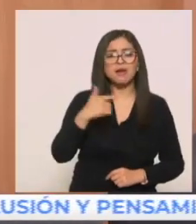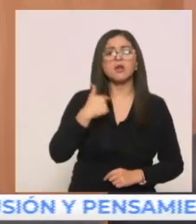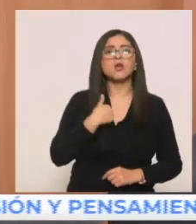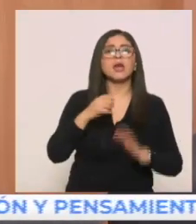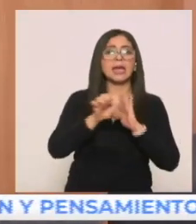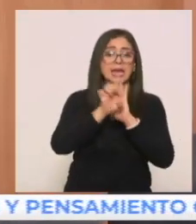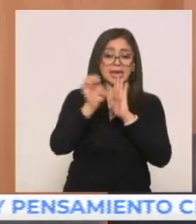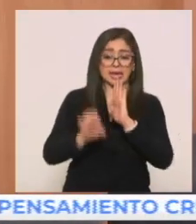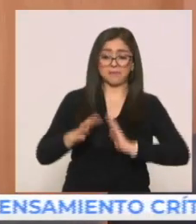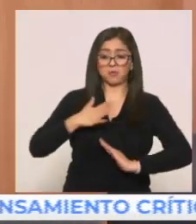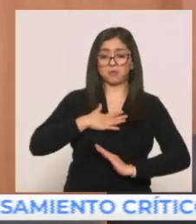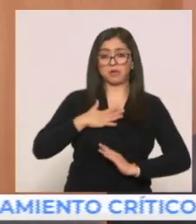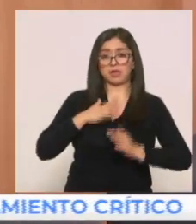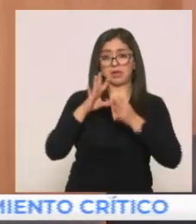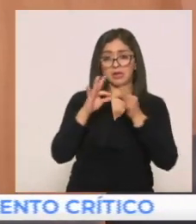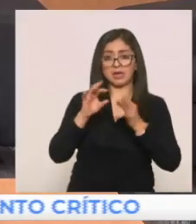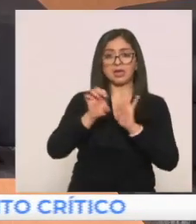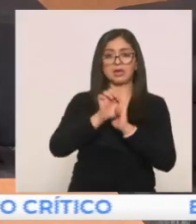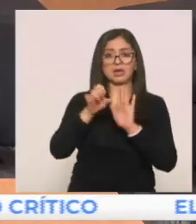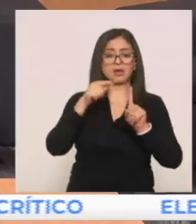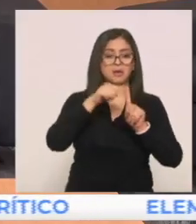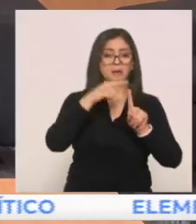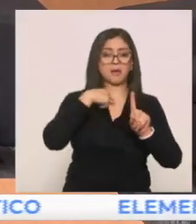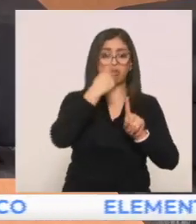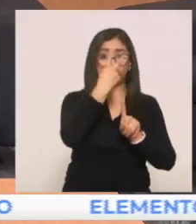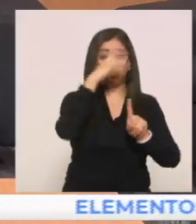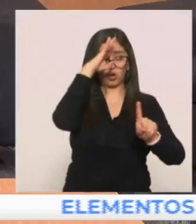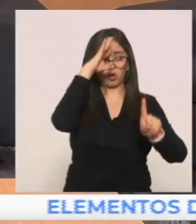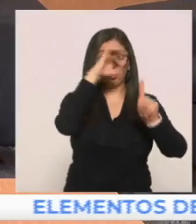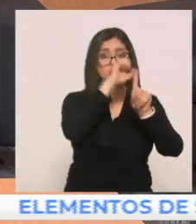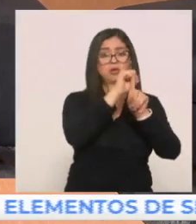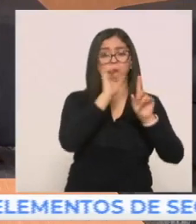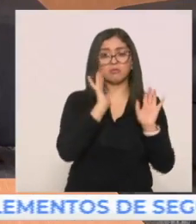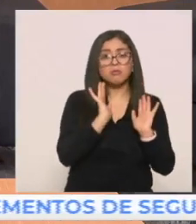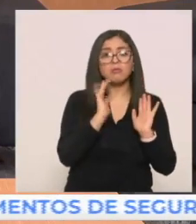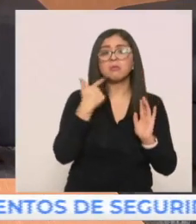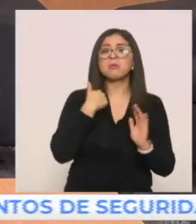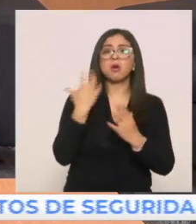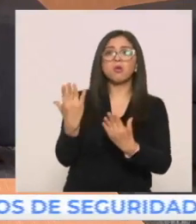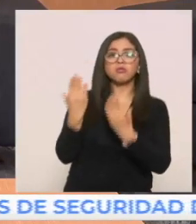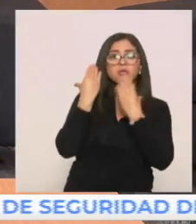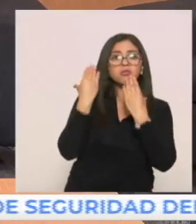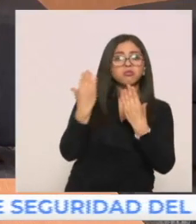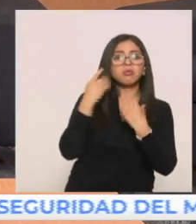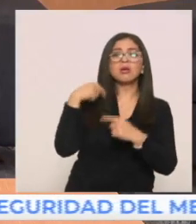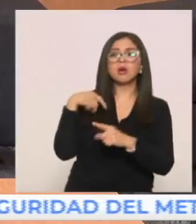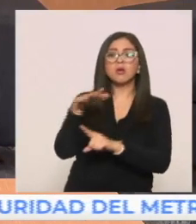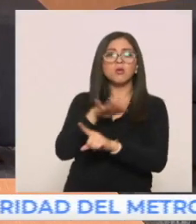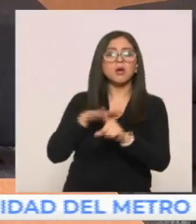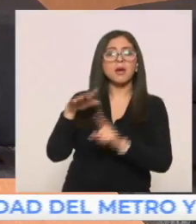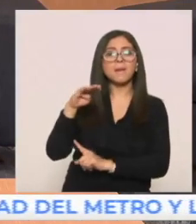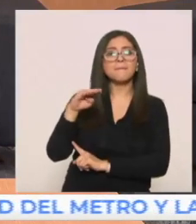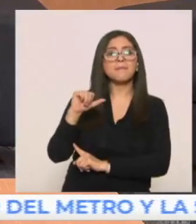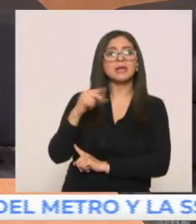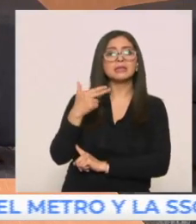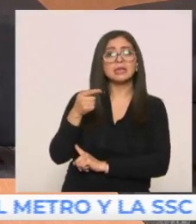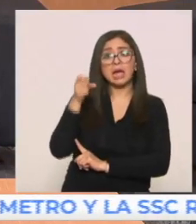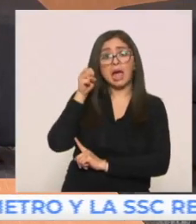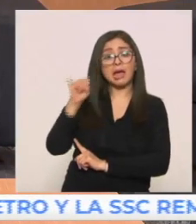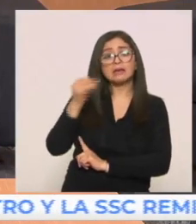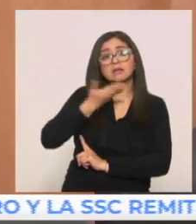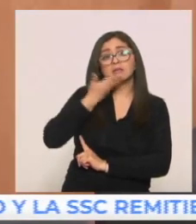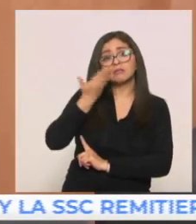Yo tengo esos dos conceptos en mi formación. Sí. De niña crecí con conceptos machistas porque en mi sociedad, en algún momento en mi familia, así se